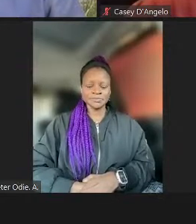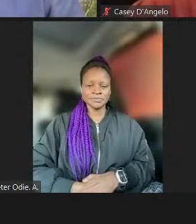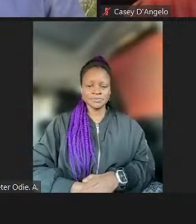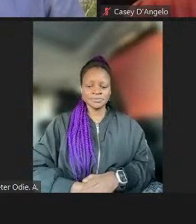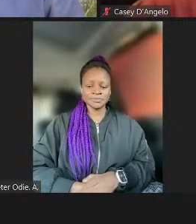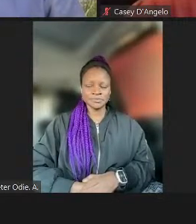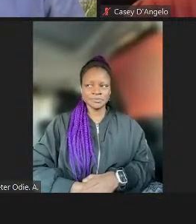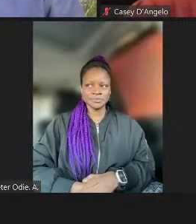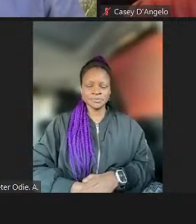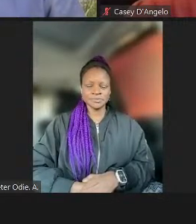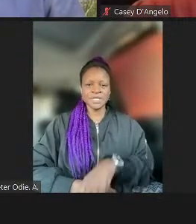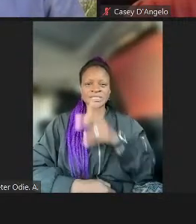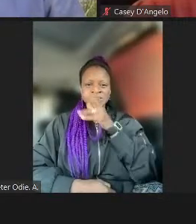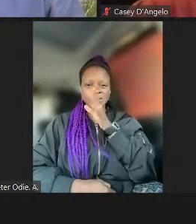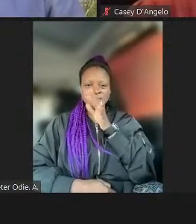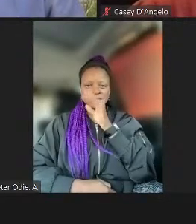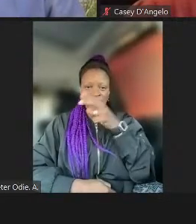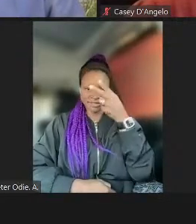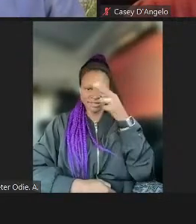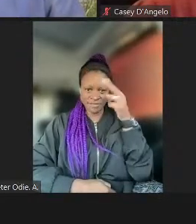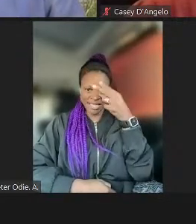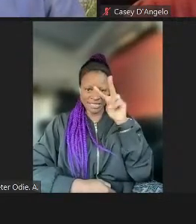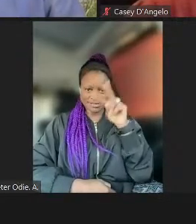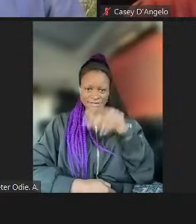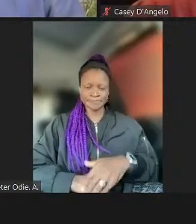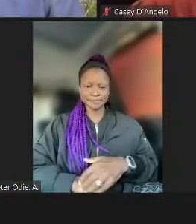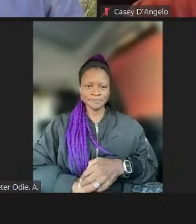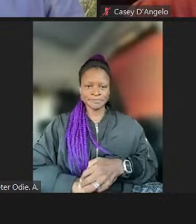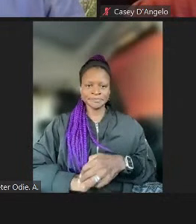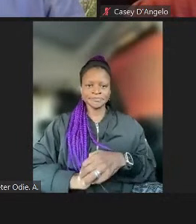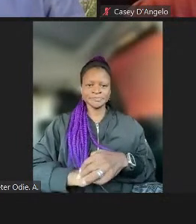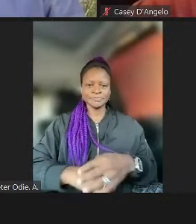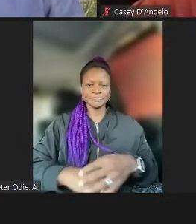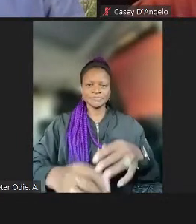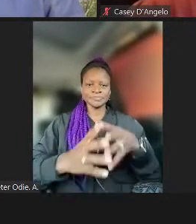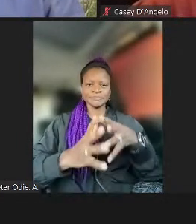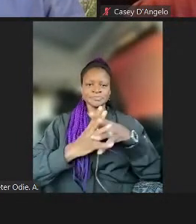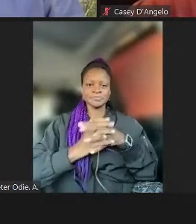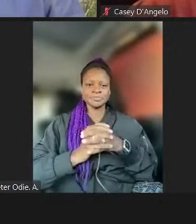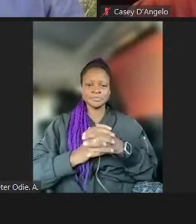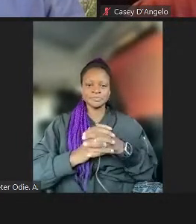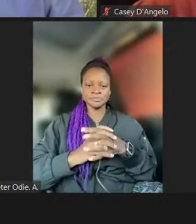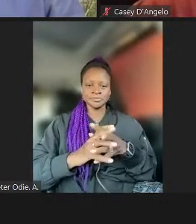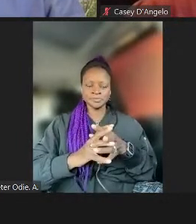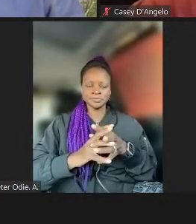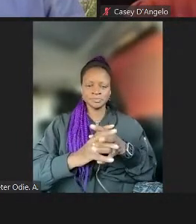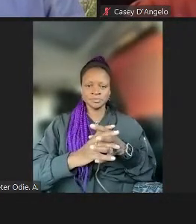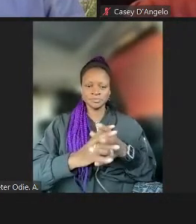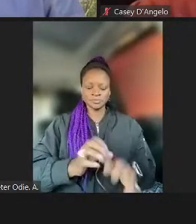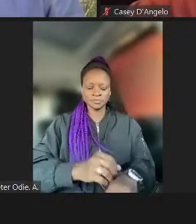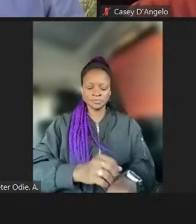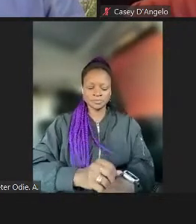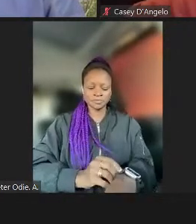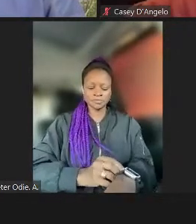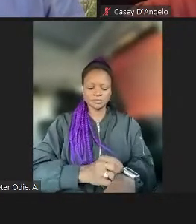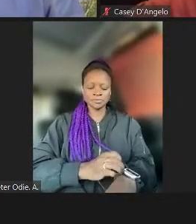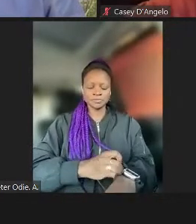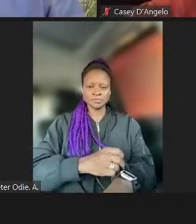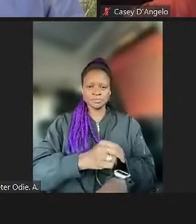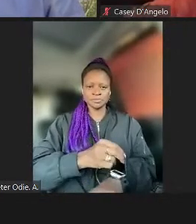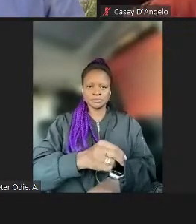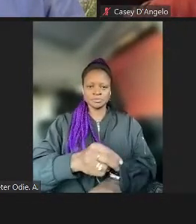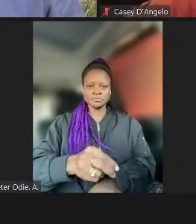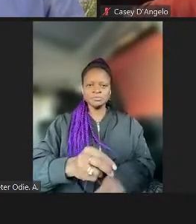con interpretación al español. Para escuchar la versión en español, puedo usar el link de YouTube que se encuentra en la página